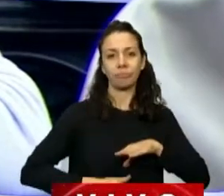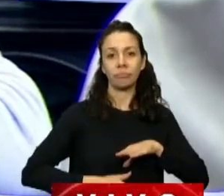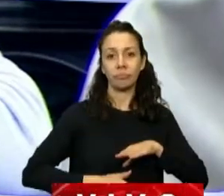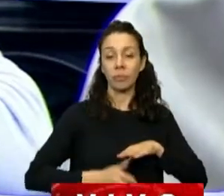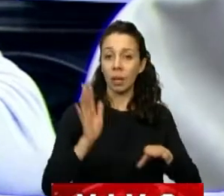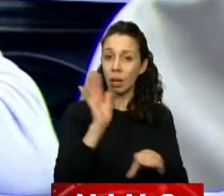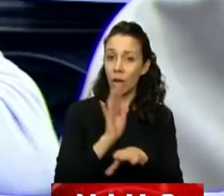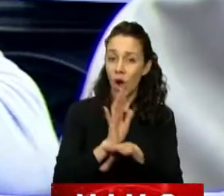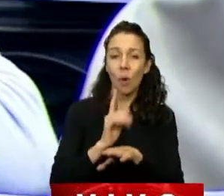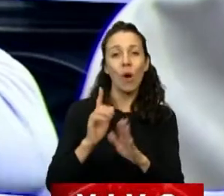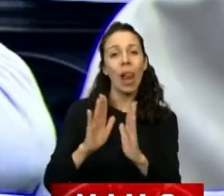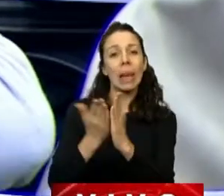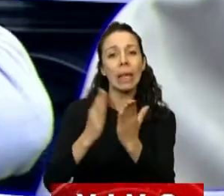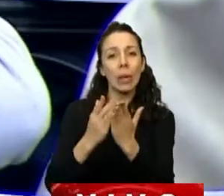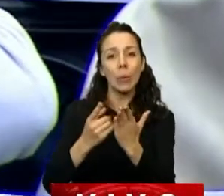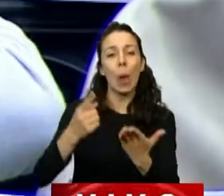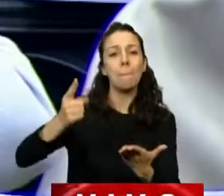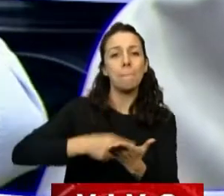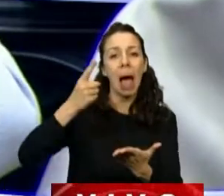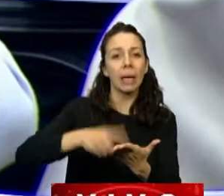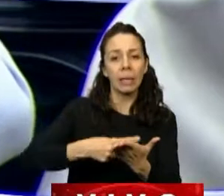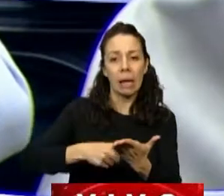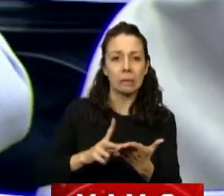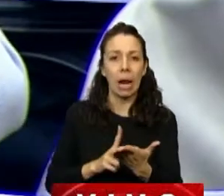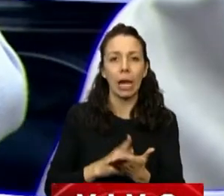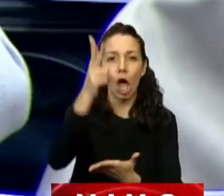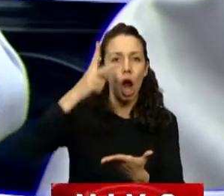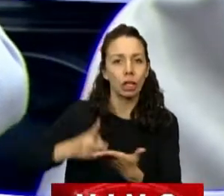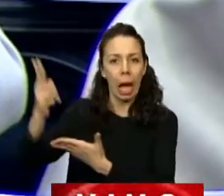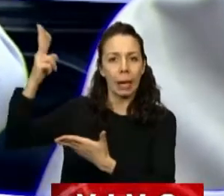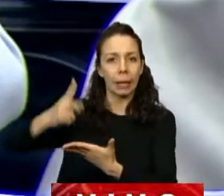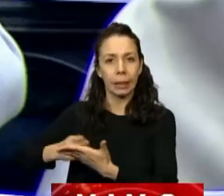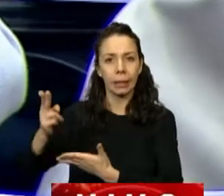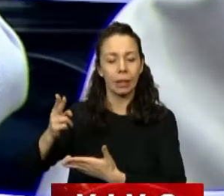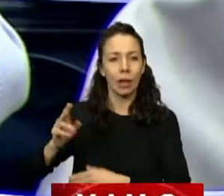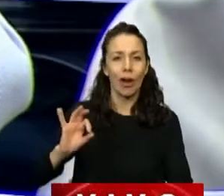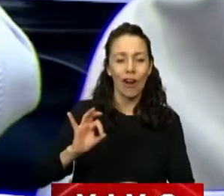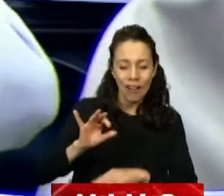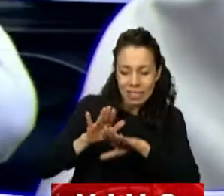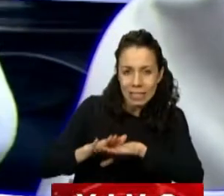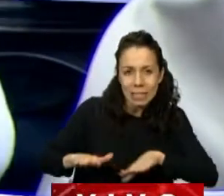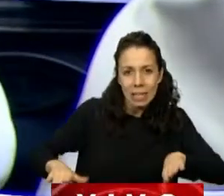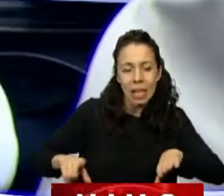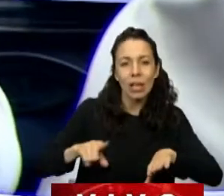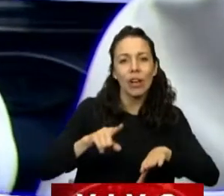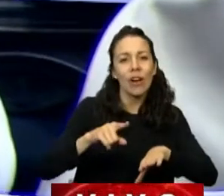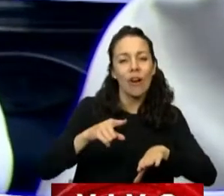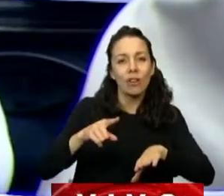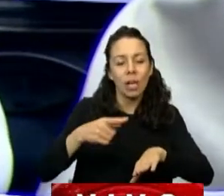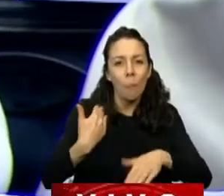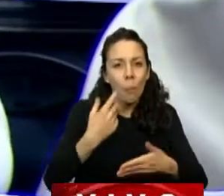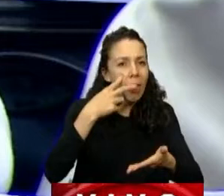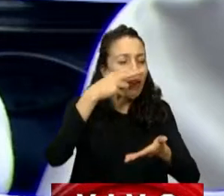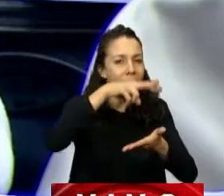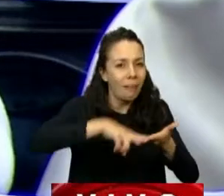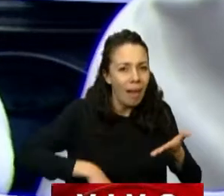darle a nuestros gurises la posibilidad de que se fascinen alguna vez o por primera vez con Julio Verne, con El Señor